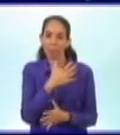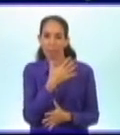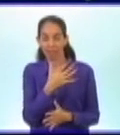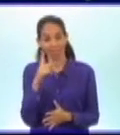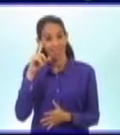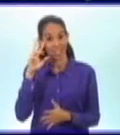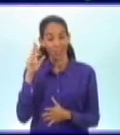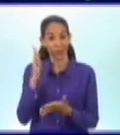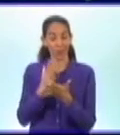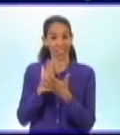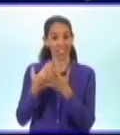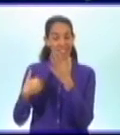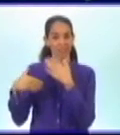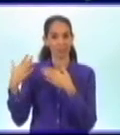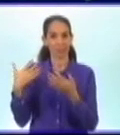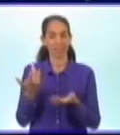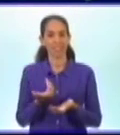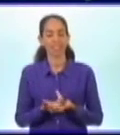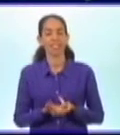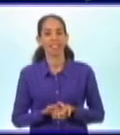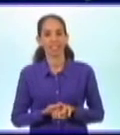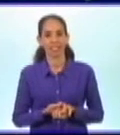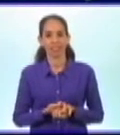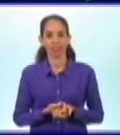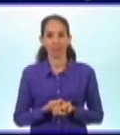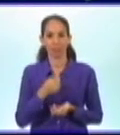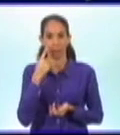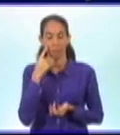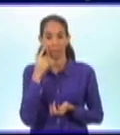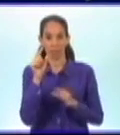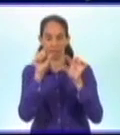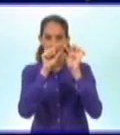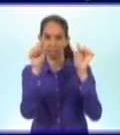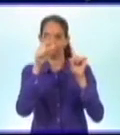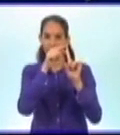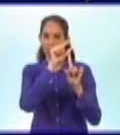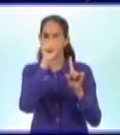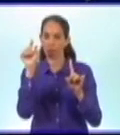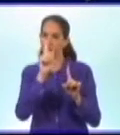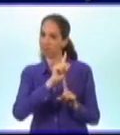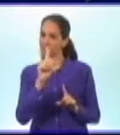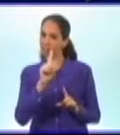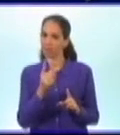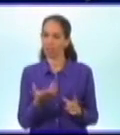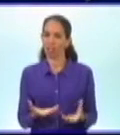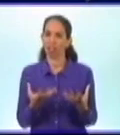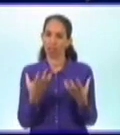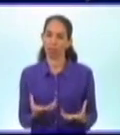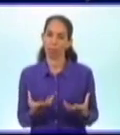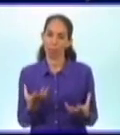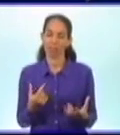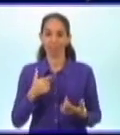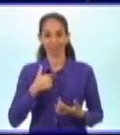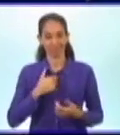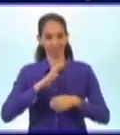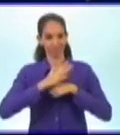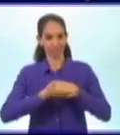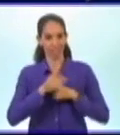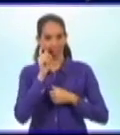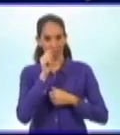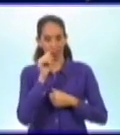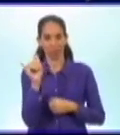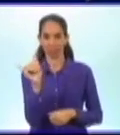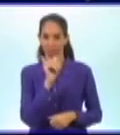más adelante. Observen el título del texto: No pesa, es mi hermano. Ese mismo título aparece escrito